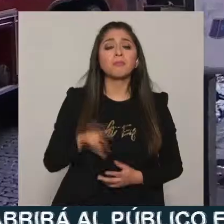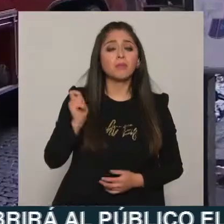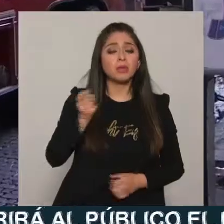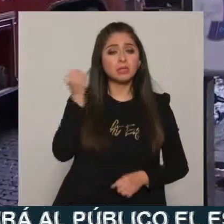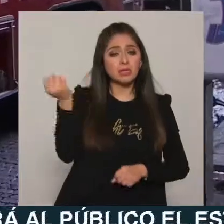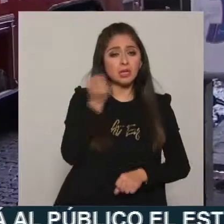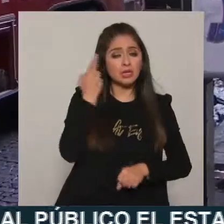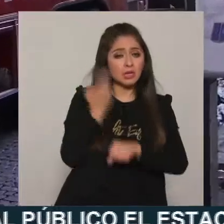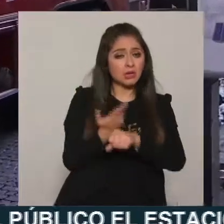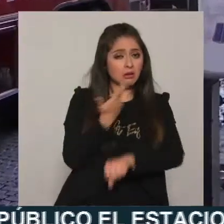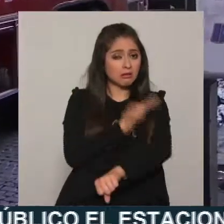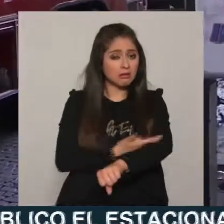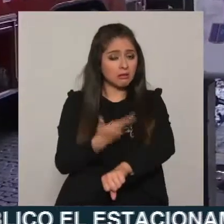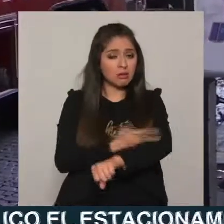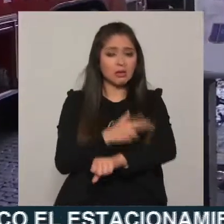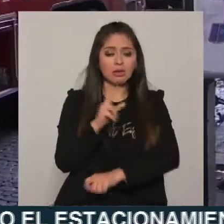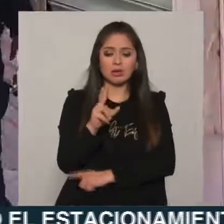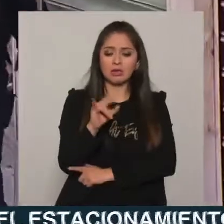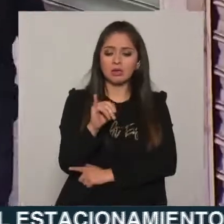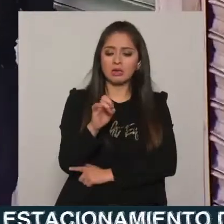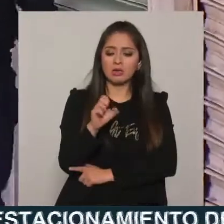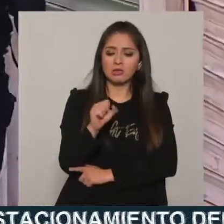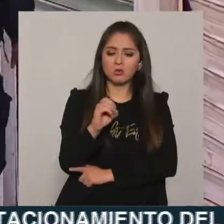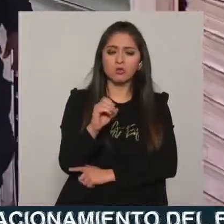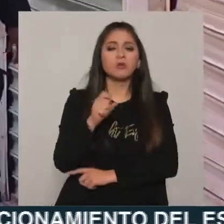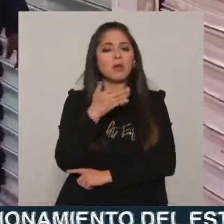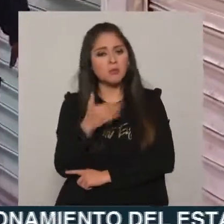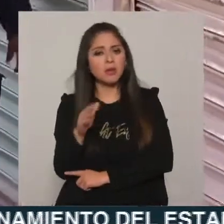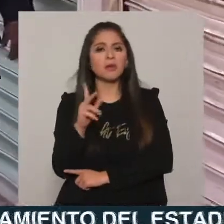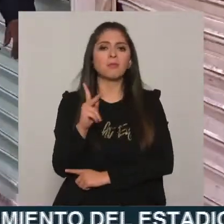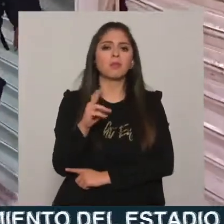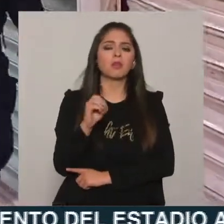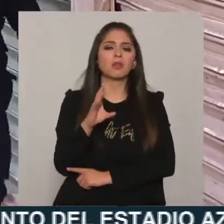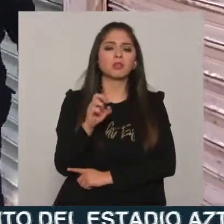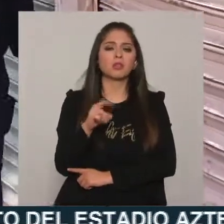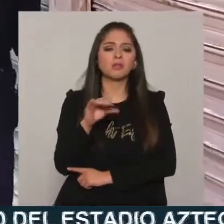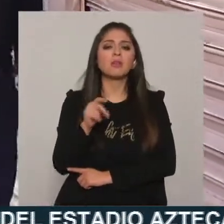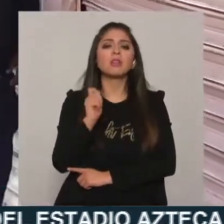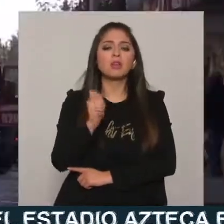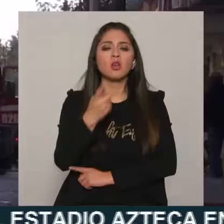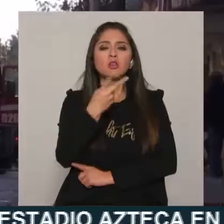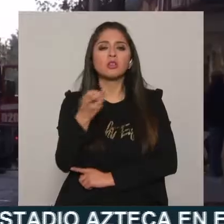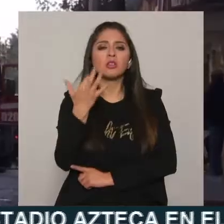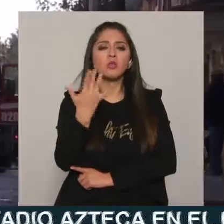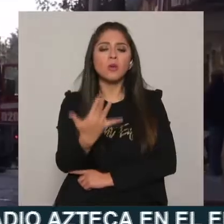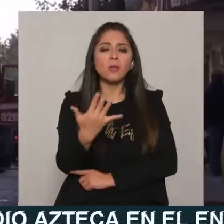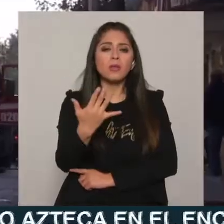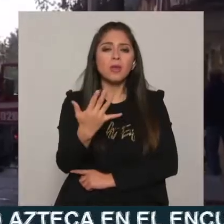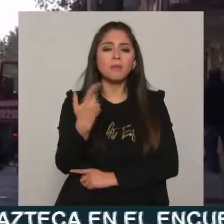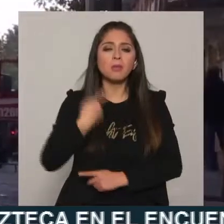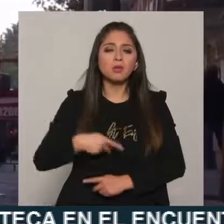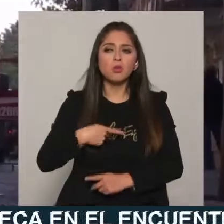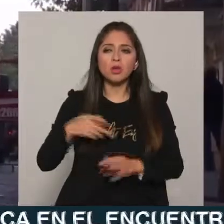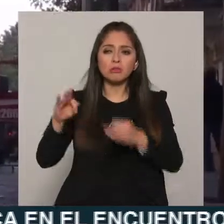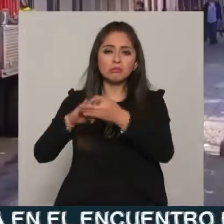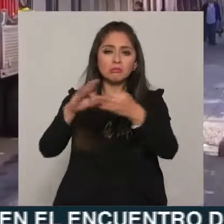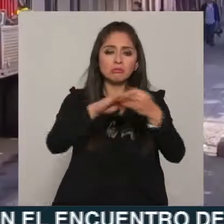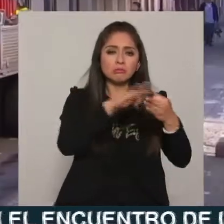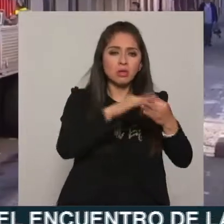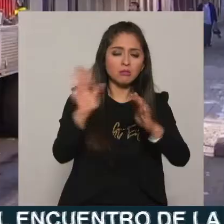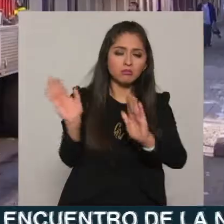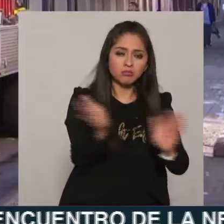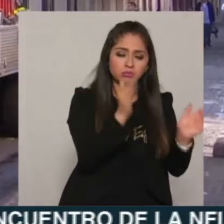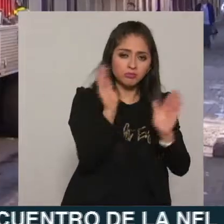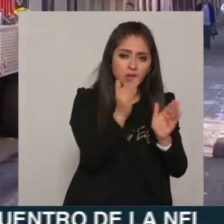de Gestión Integral de Riesgos y Protección Civil dio a conocer que se evacuaron a 250 personas de predios contiguos al del siniestro,